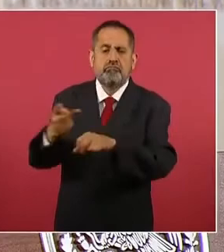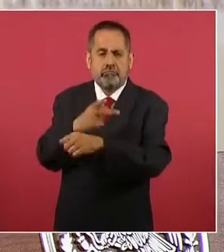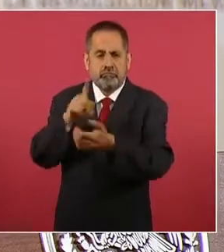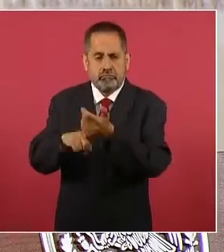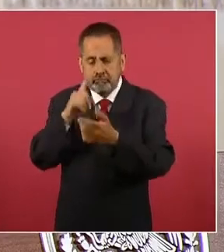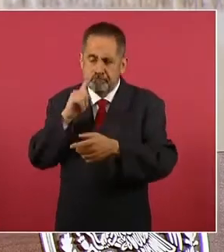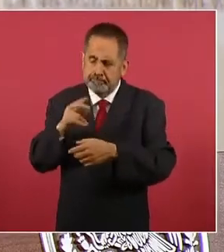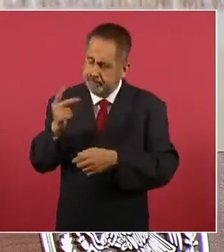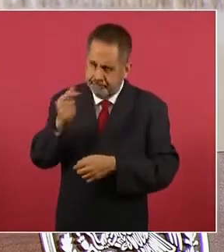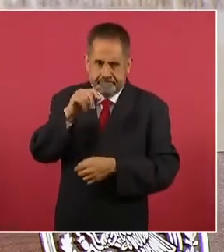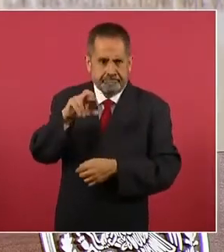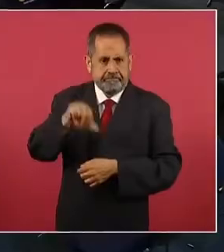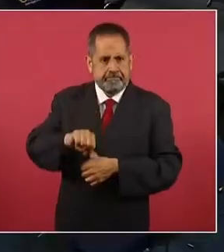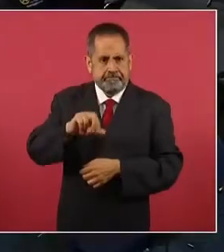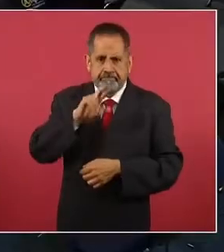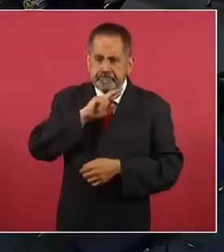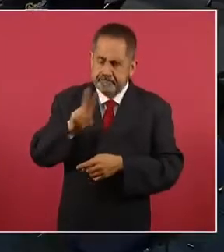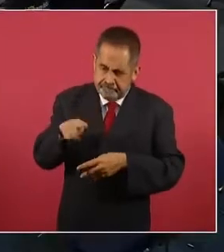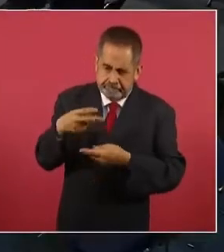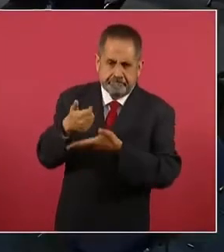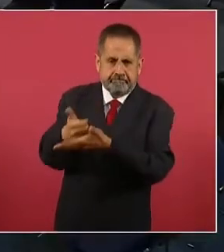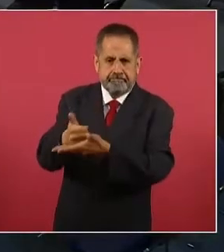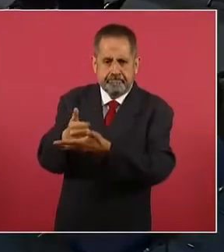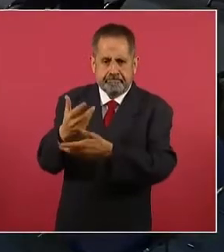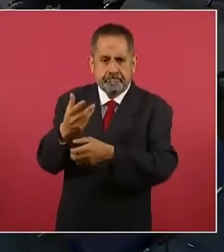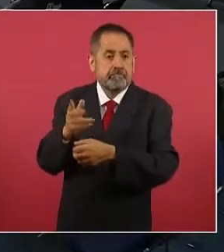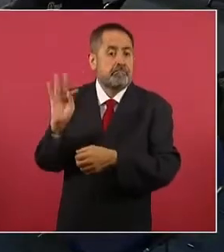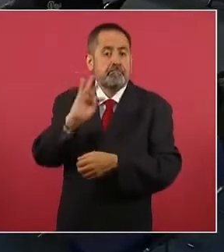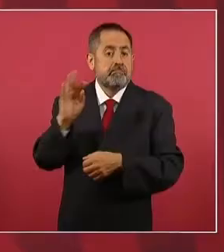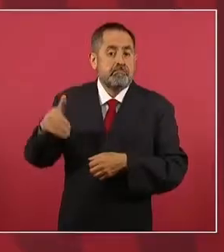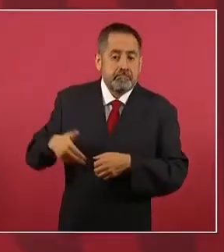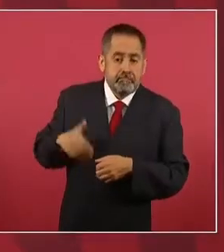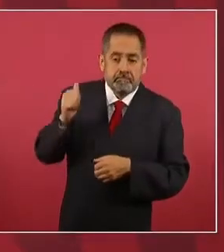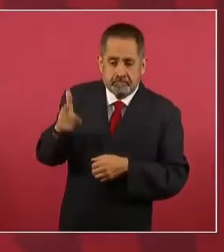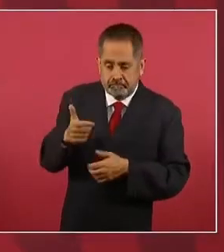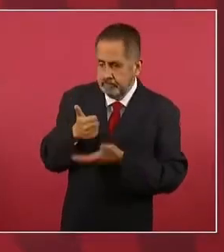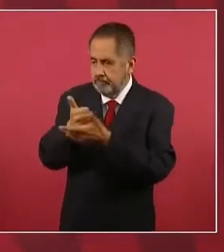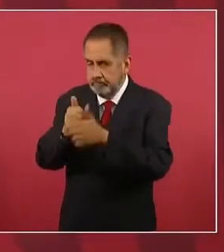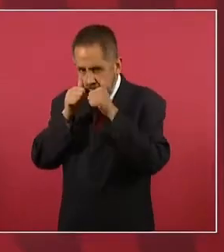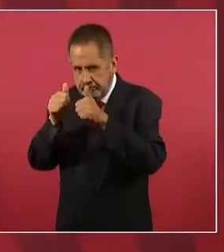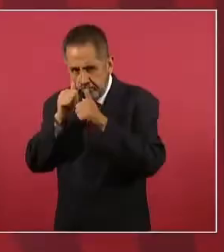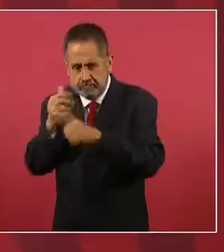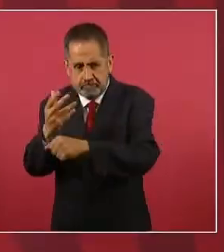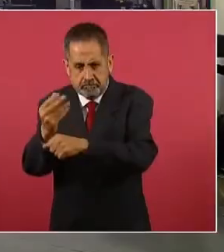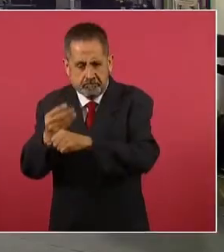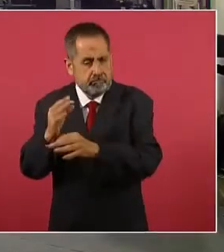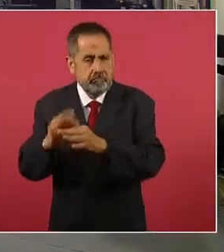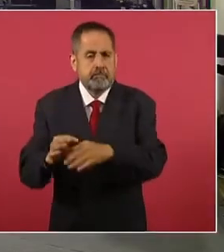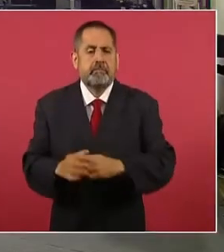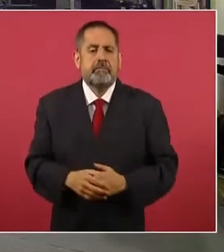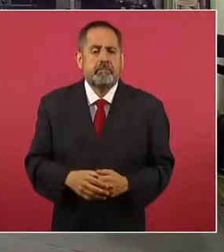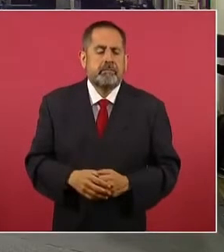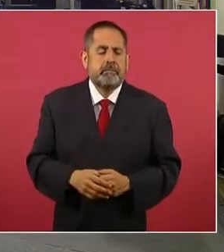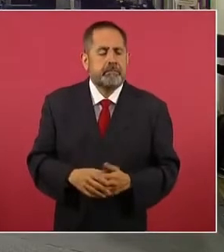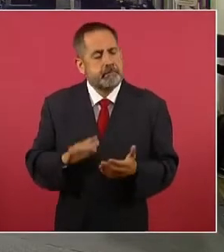para que de inmediato se ayude y si hay heridos se les atienda y todo. Gracias, presidente.